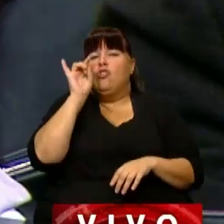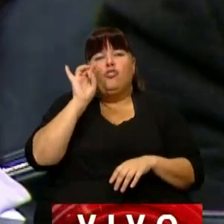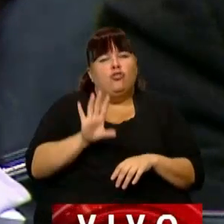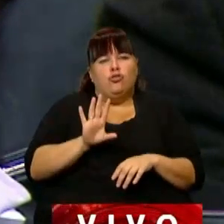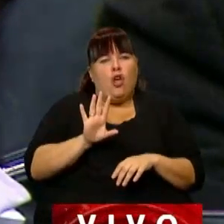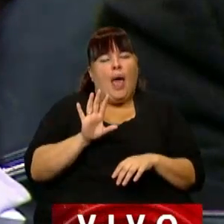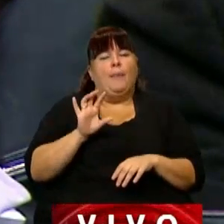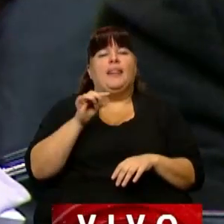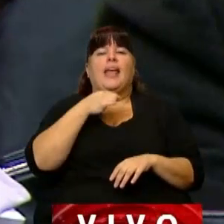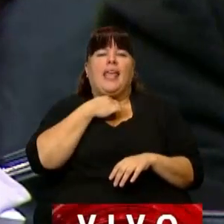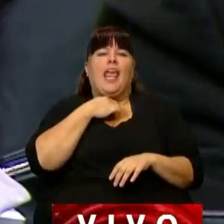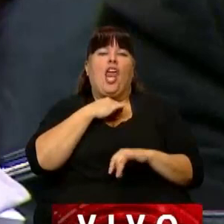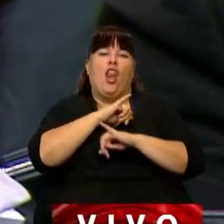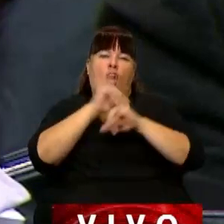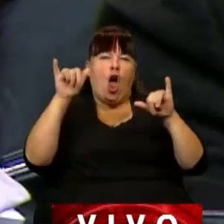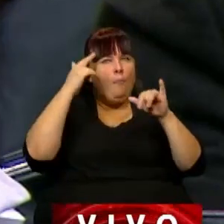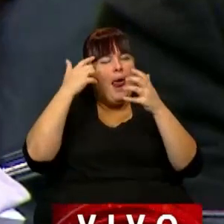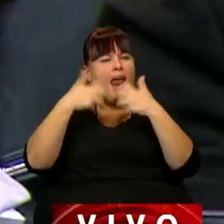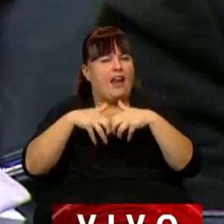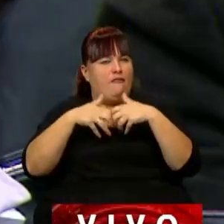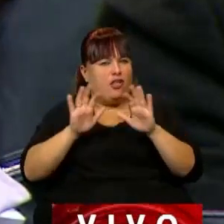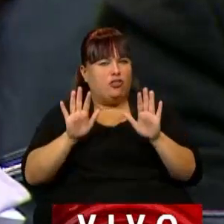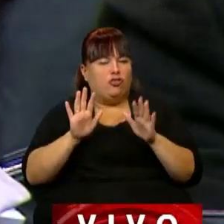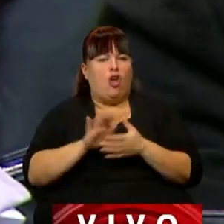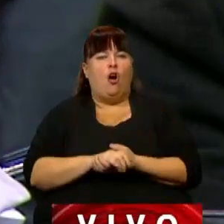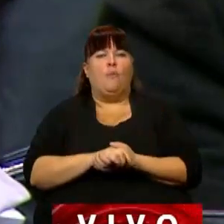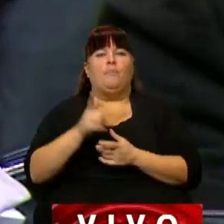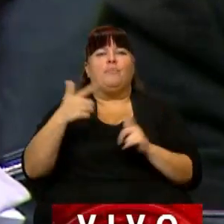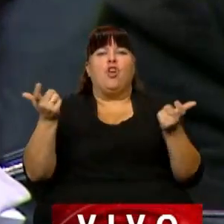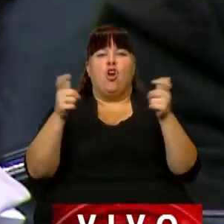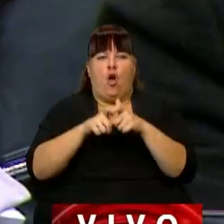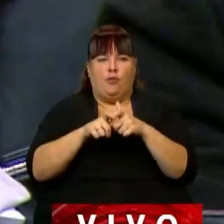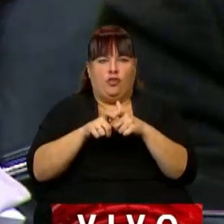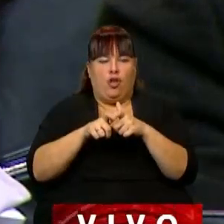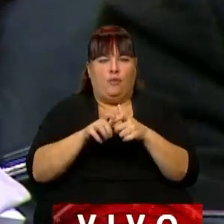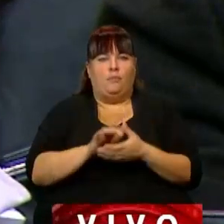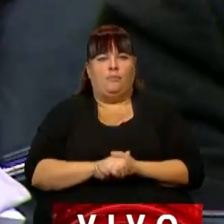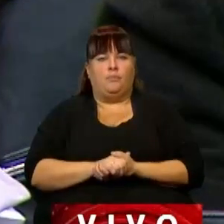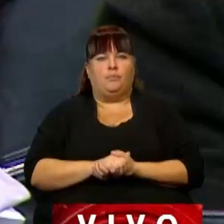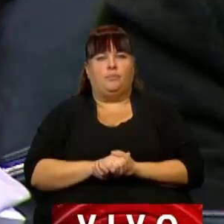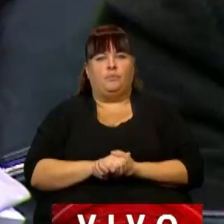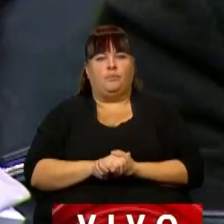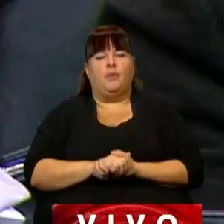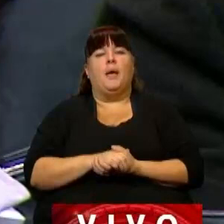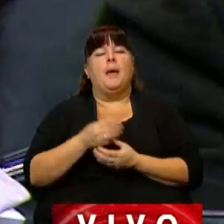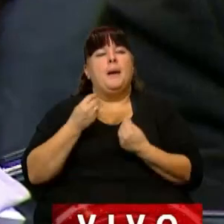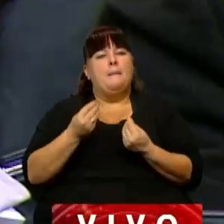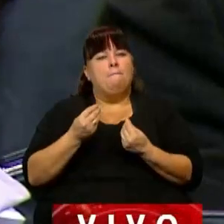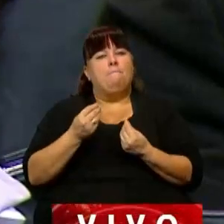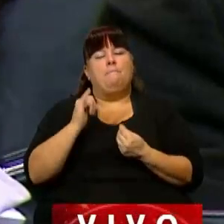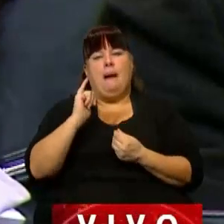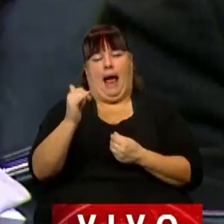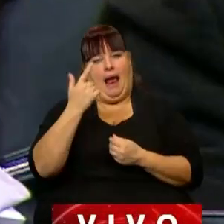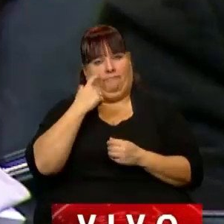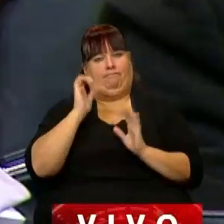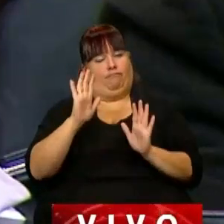simplemente quiero llamar a la reflexión en la comisión para poder